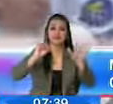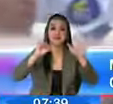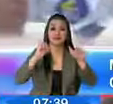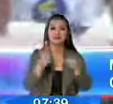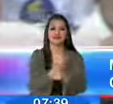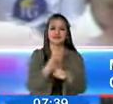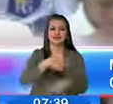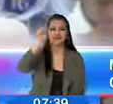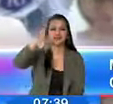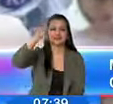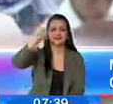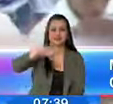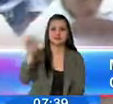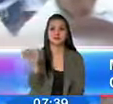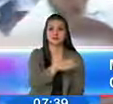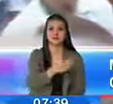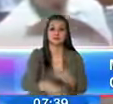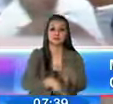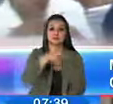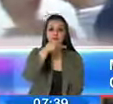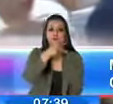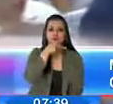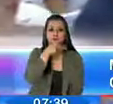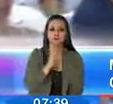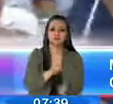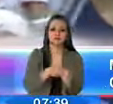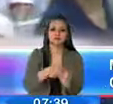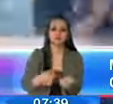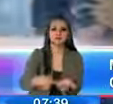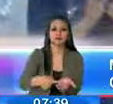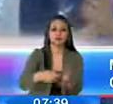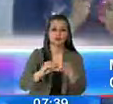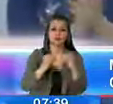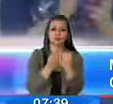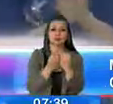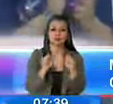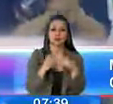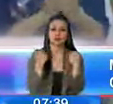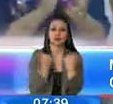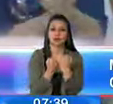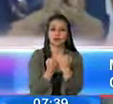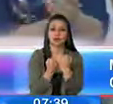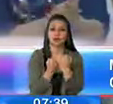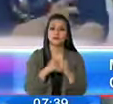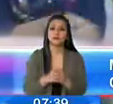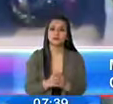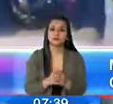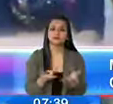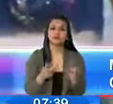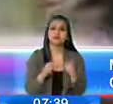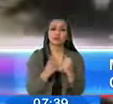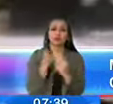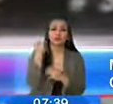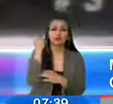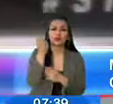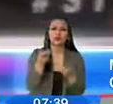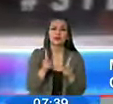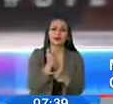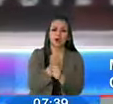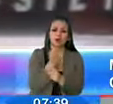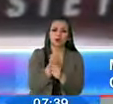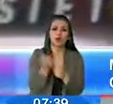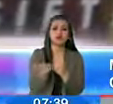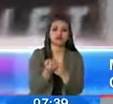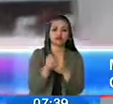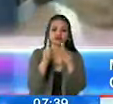Más tarde, en Puerto Viejo, estuvo presente en la reunión con organizaciones sociales, gremiales y laborales que demostraron el apoyo a la